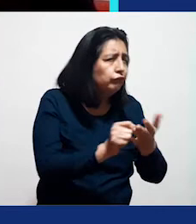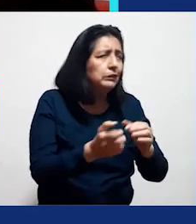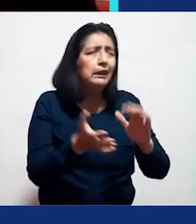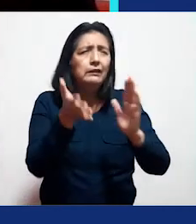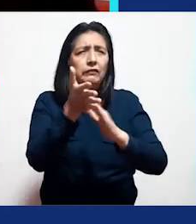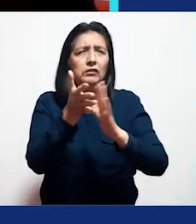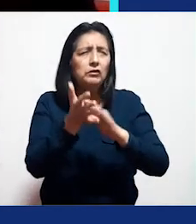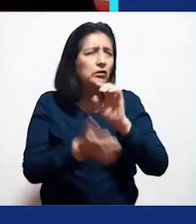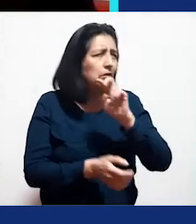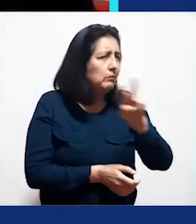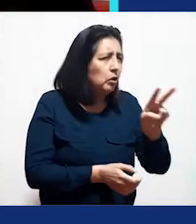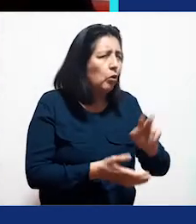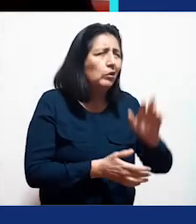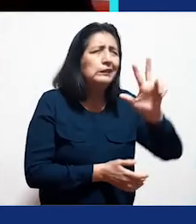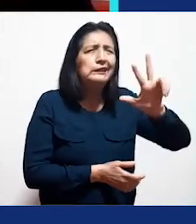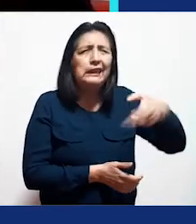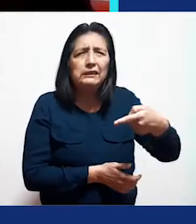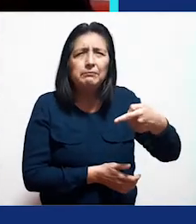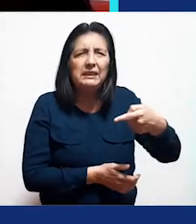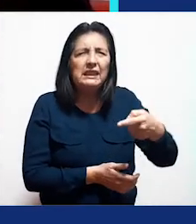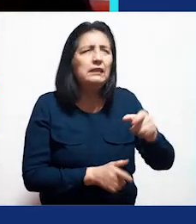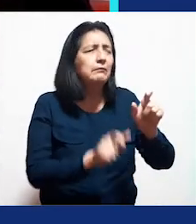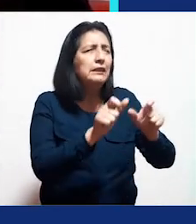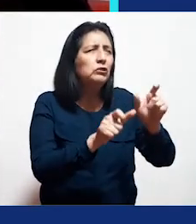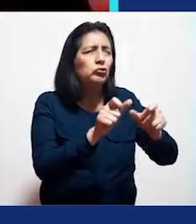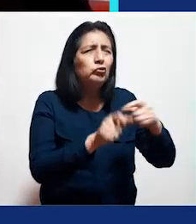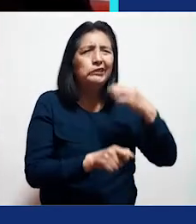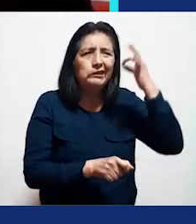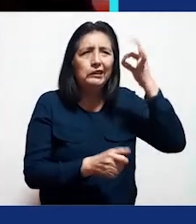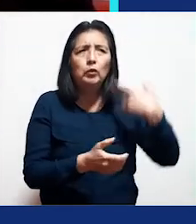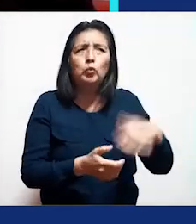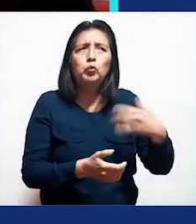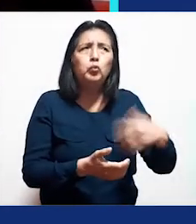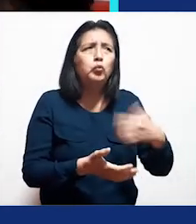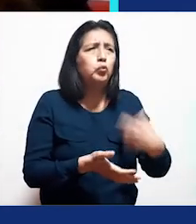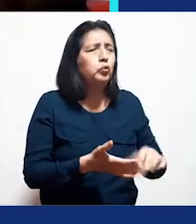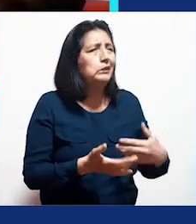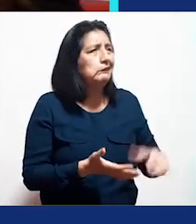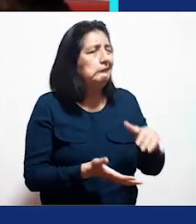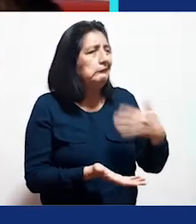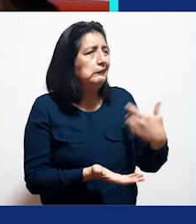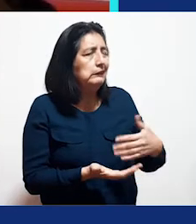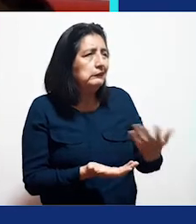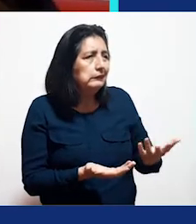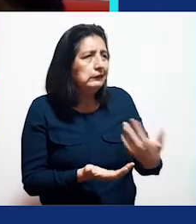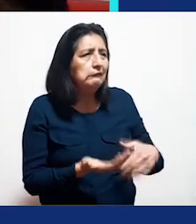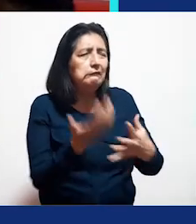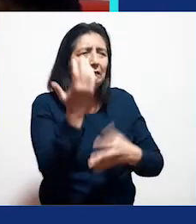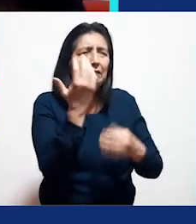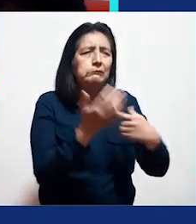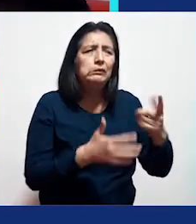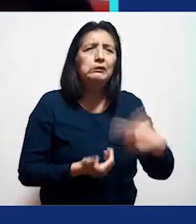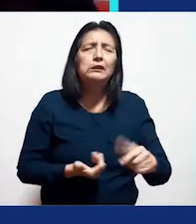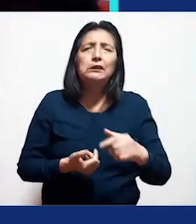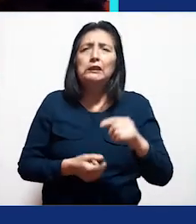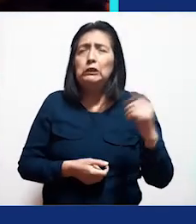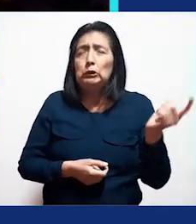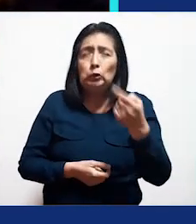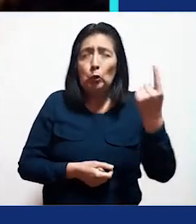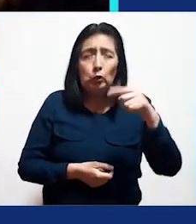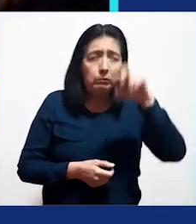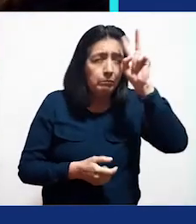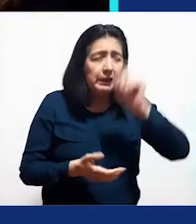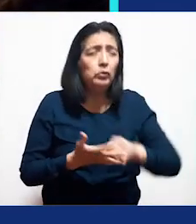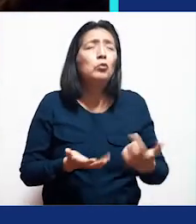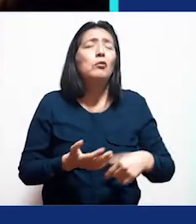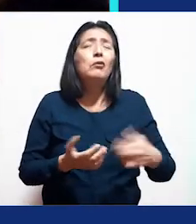casi 3,000 ciudadanos indígenas que estaban en una situación de vulnerabilidad. Y a nivel nacional, la Defensoría, a través de nuestras